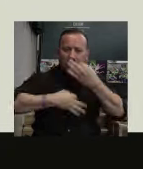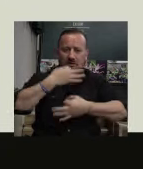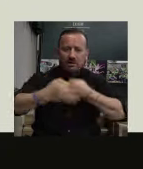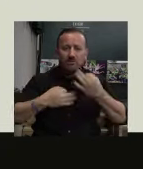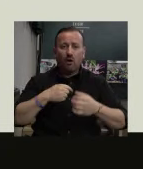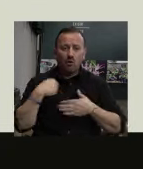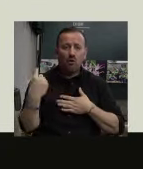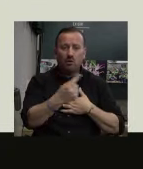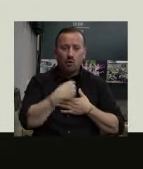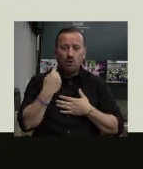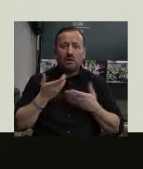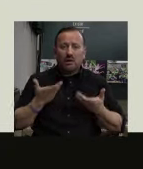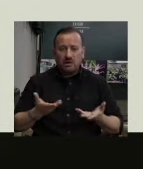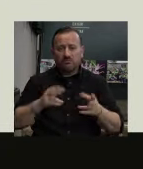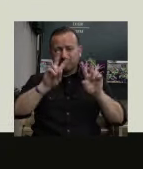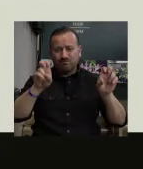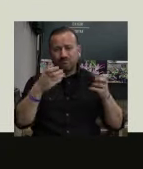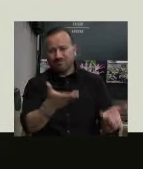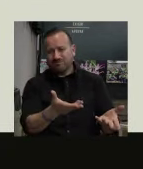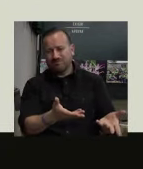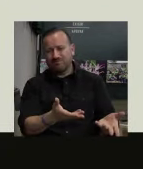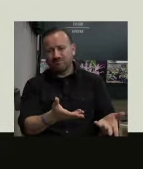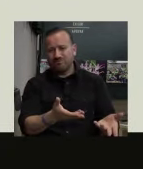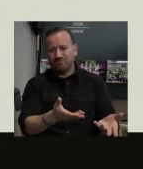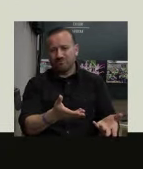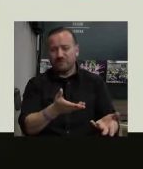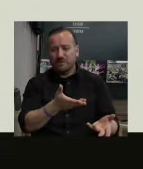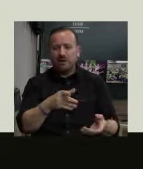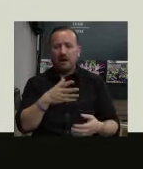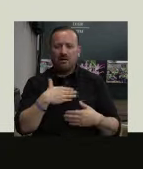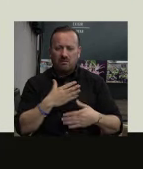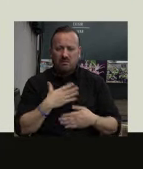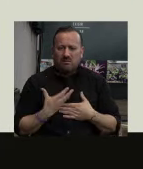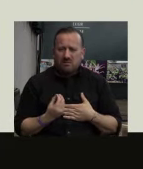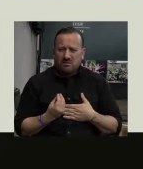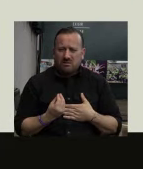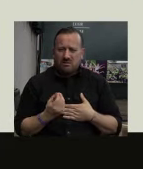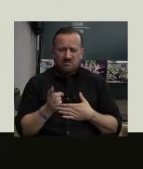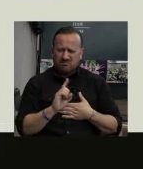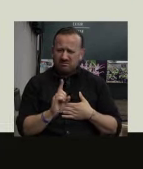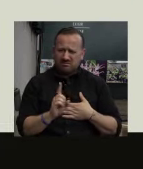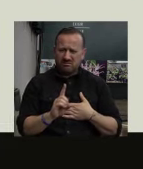para nosotros esto es y no Hay que tenerle miedo a la redundancia